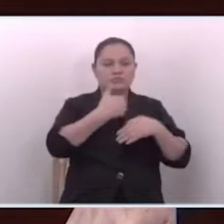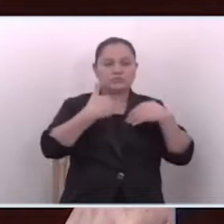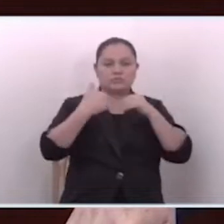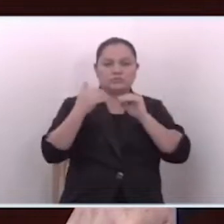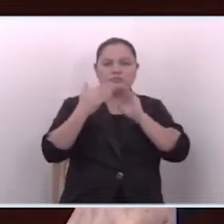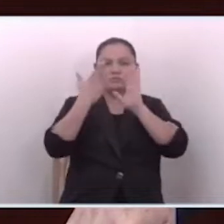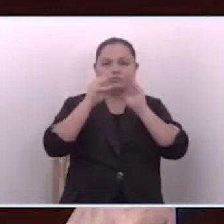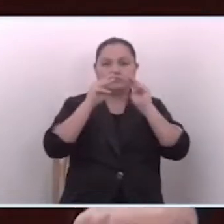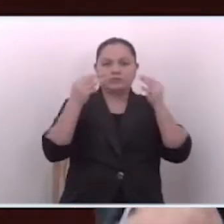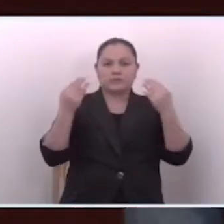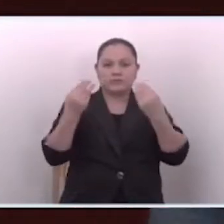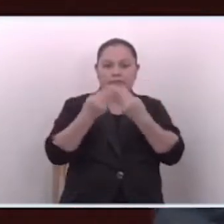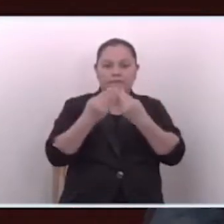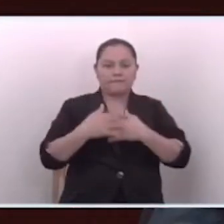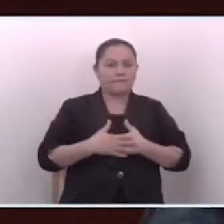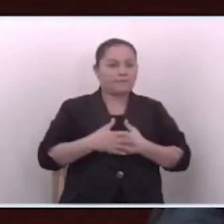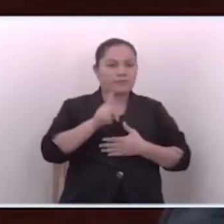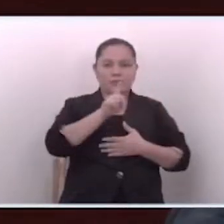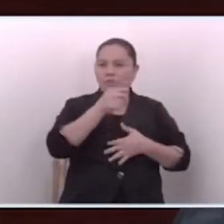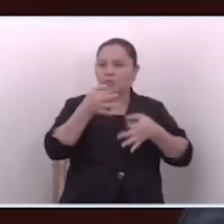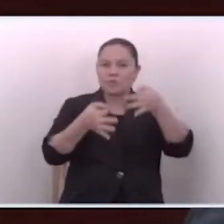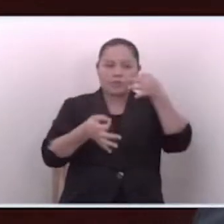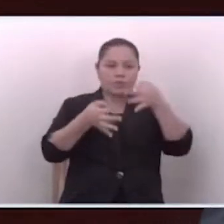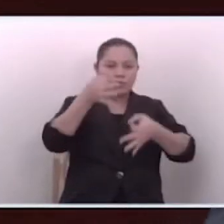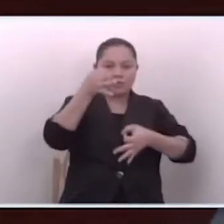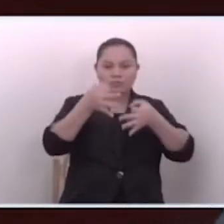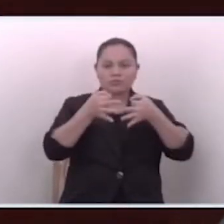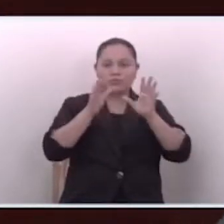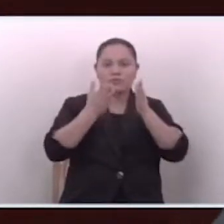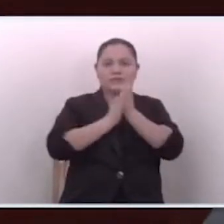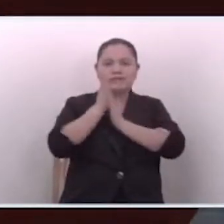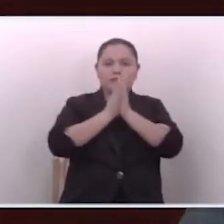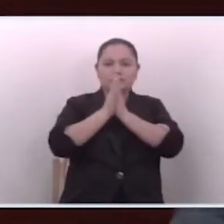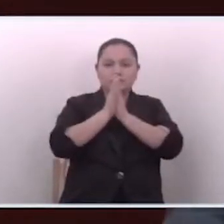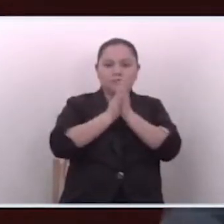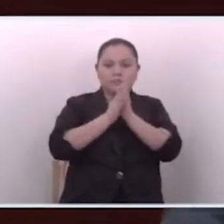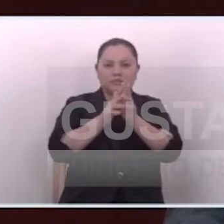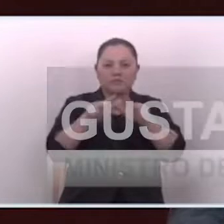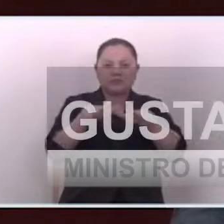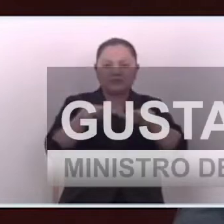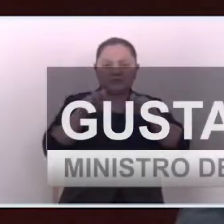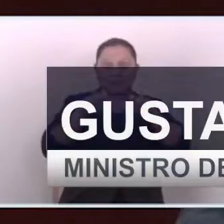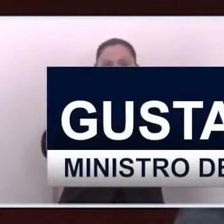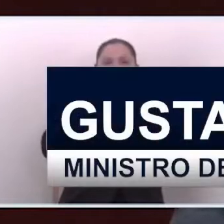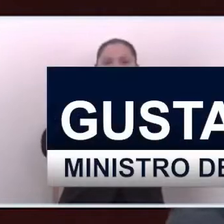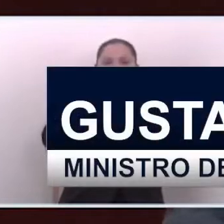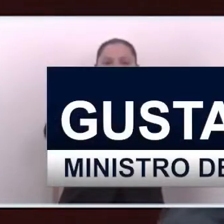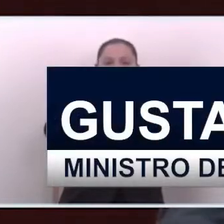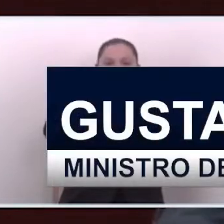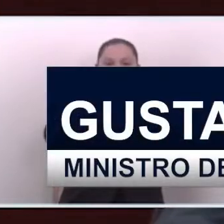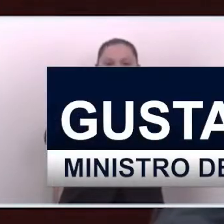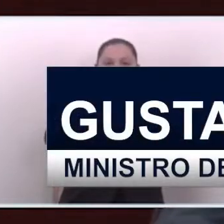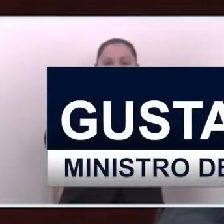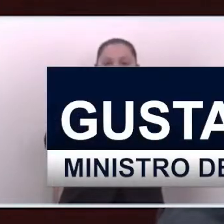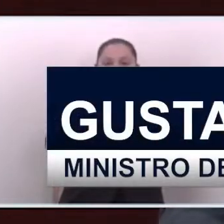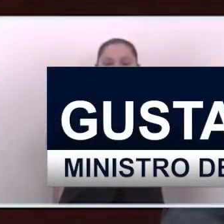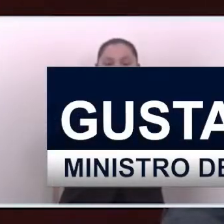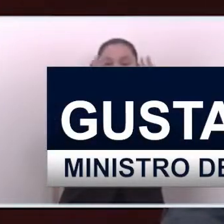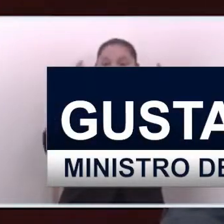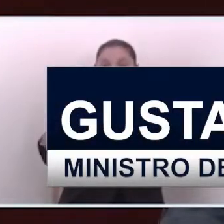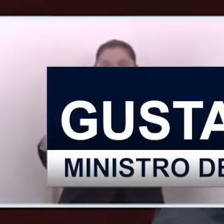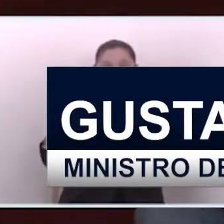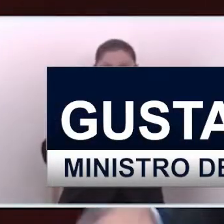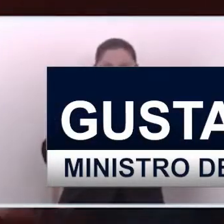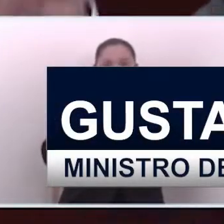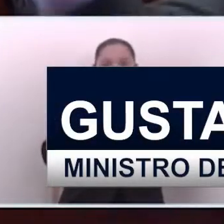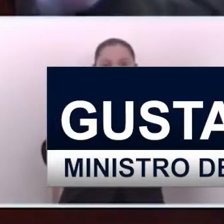en contra de las pandillas. No es justo que por intereses mezquinos de ONGs o de organismos